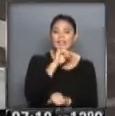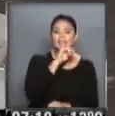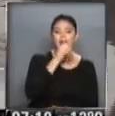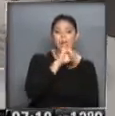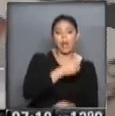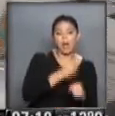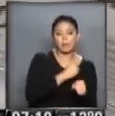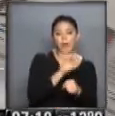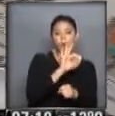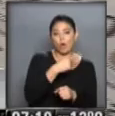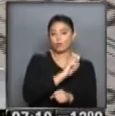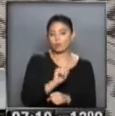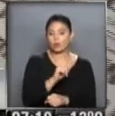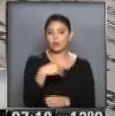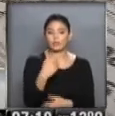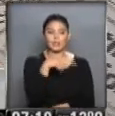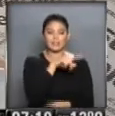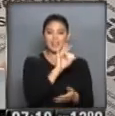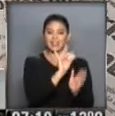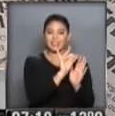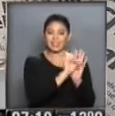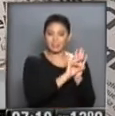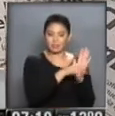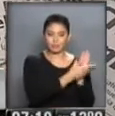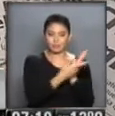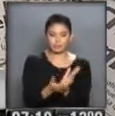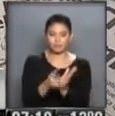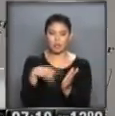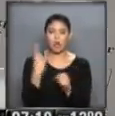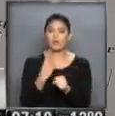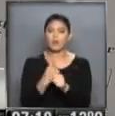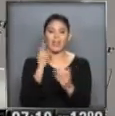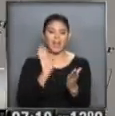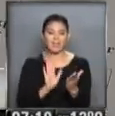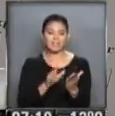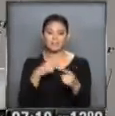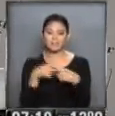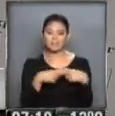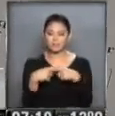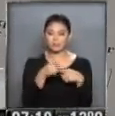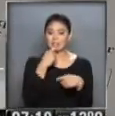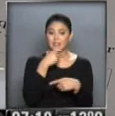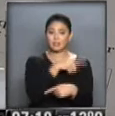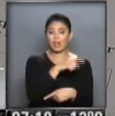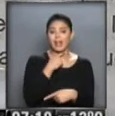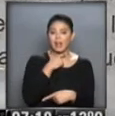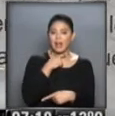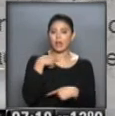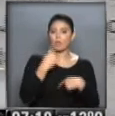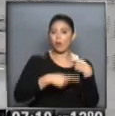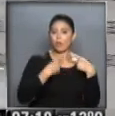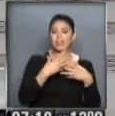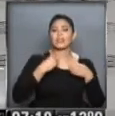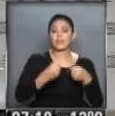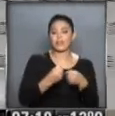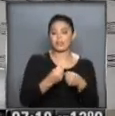definitivamente significa que esté en eeuu así como está aquí en la legislatura no se puede discutir y que si quieren seguir con el tema de la defensa